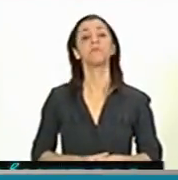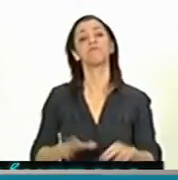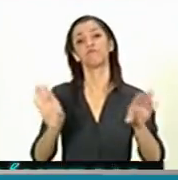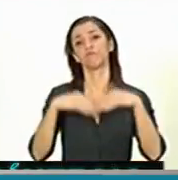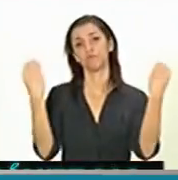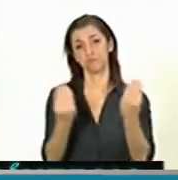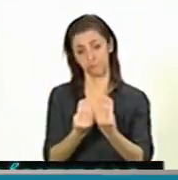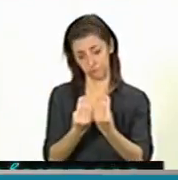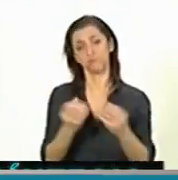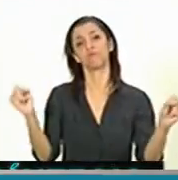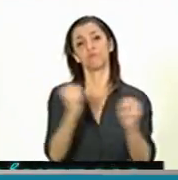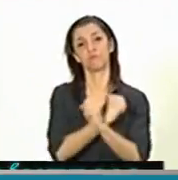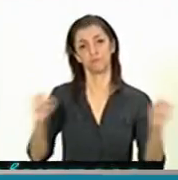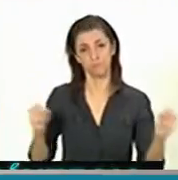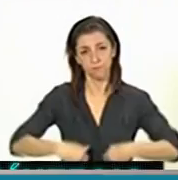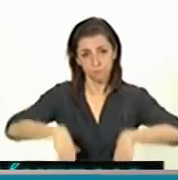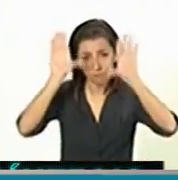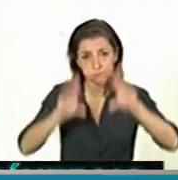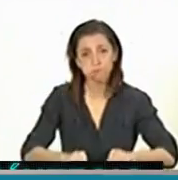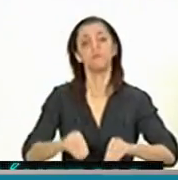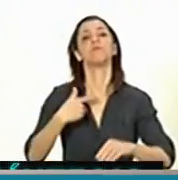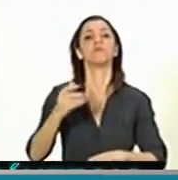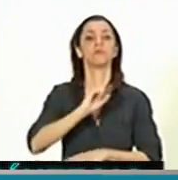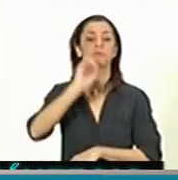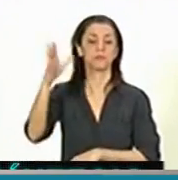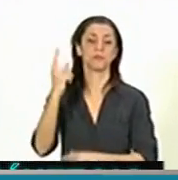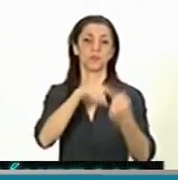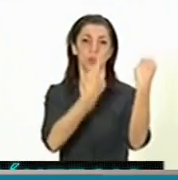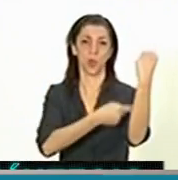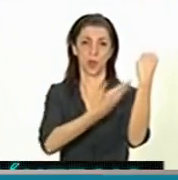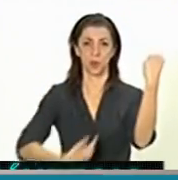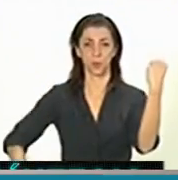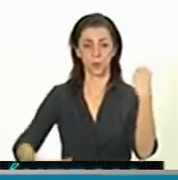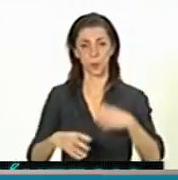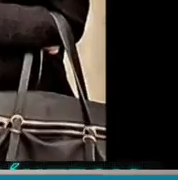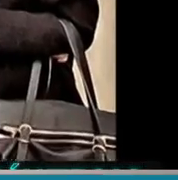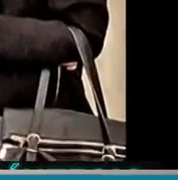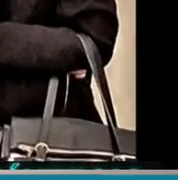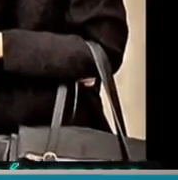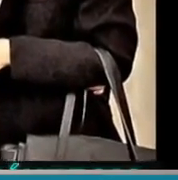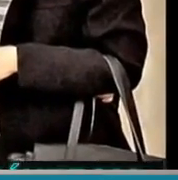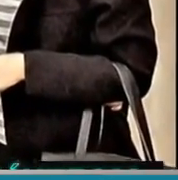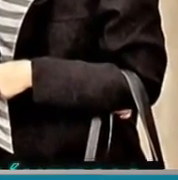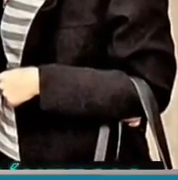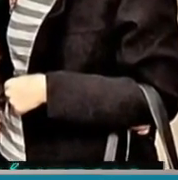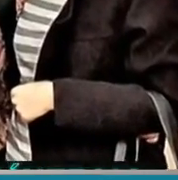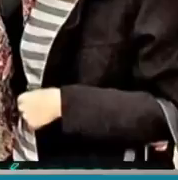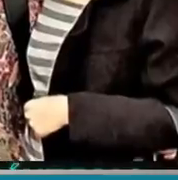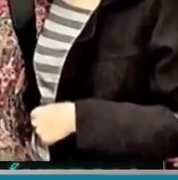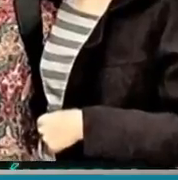de femicidios, que estaba en nuestros títulos también. Y también se la conoce con un nombre femenino, Ley